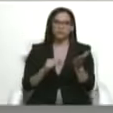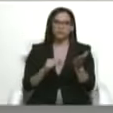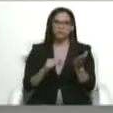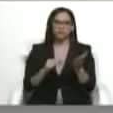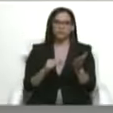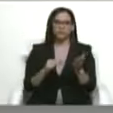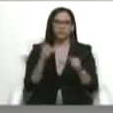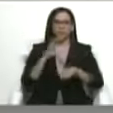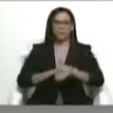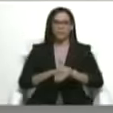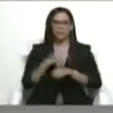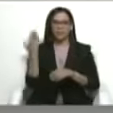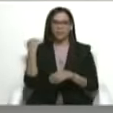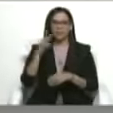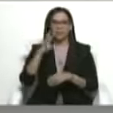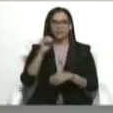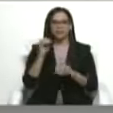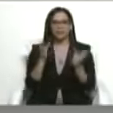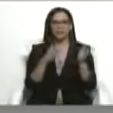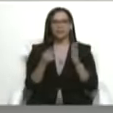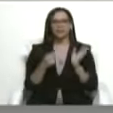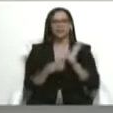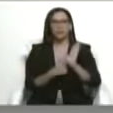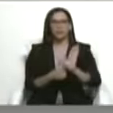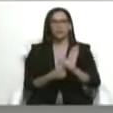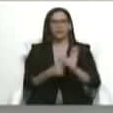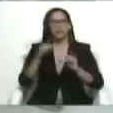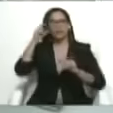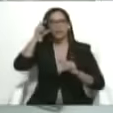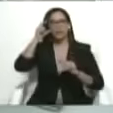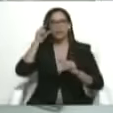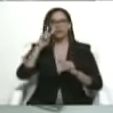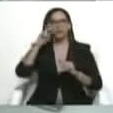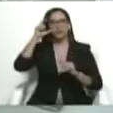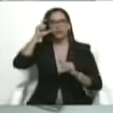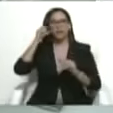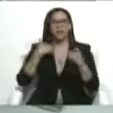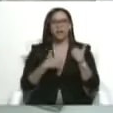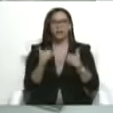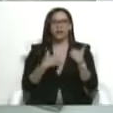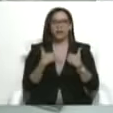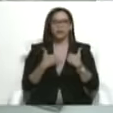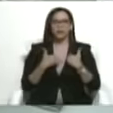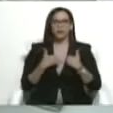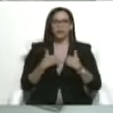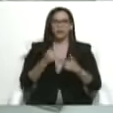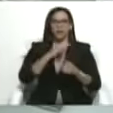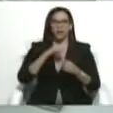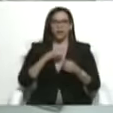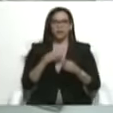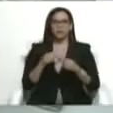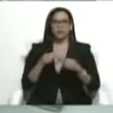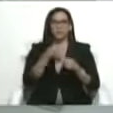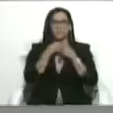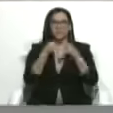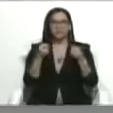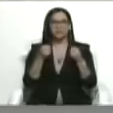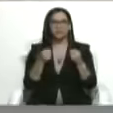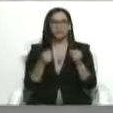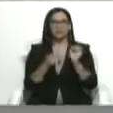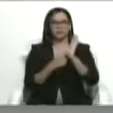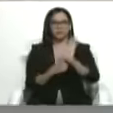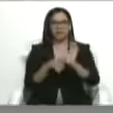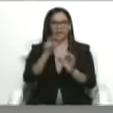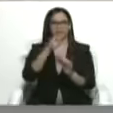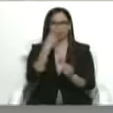quien fue detenido el pasado 20 de marzo. Yo lo presenté hace dos días, el miércoles, en nuestra rueda de prensa. Vamos a colocarlo otra vez para que la